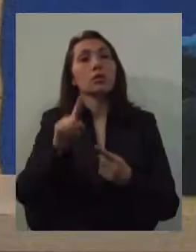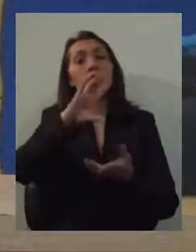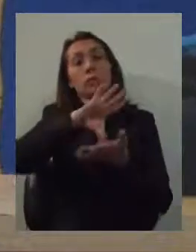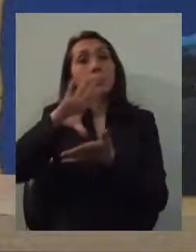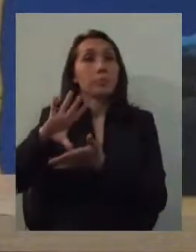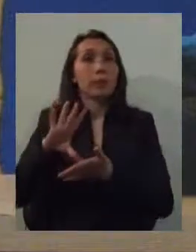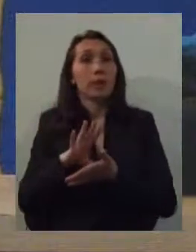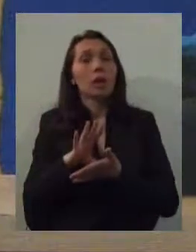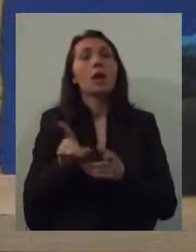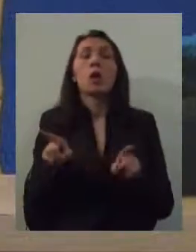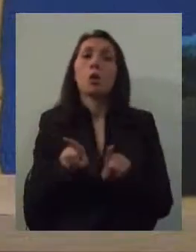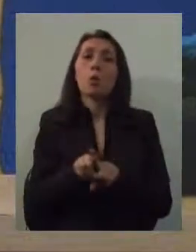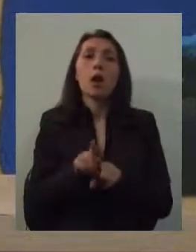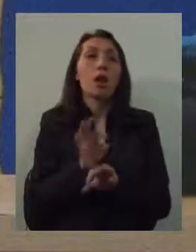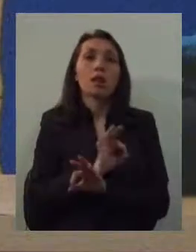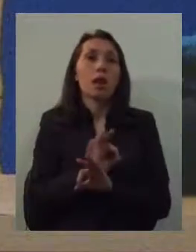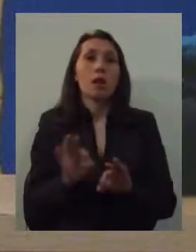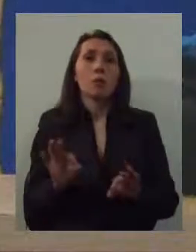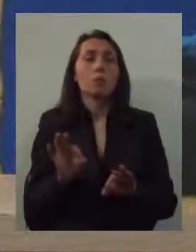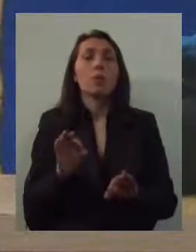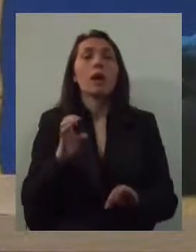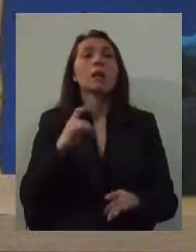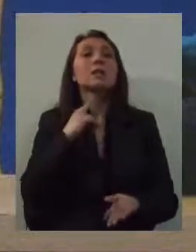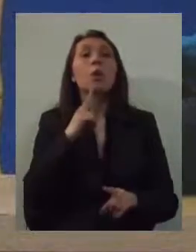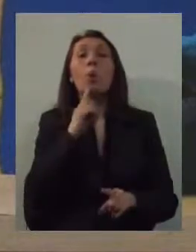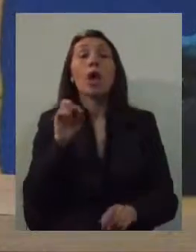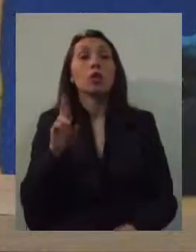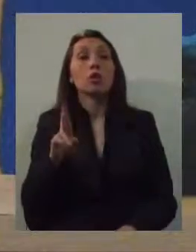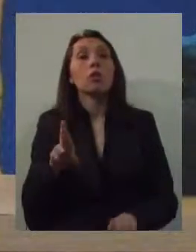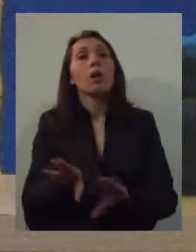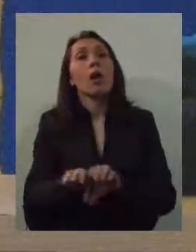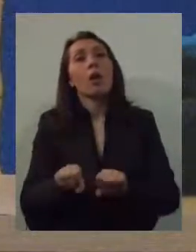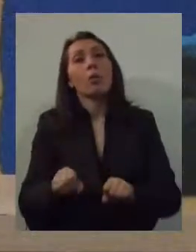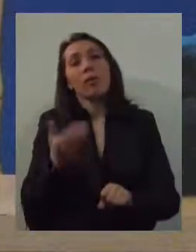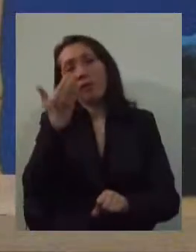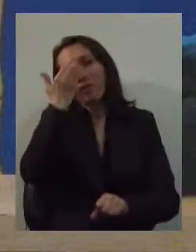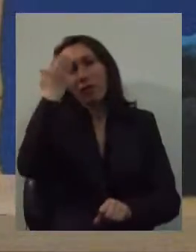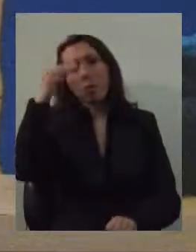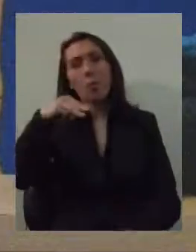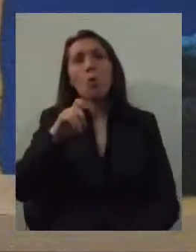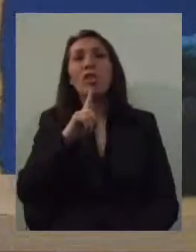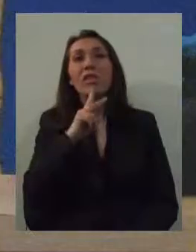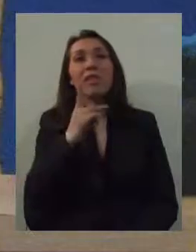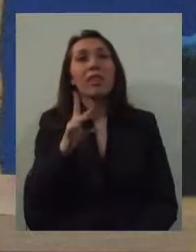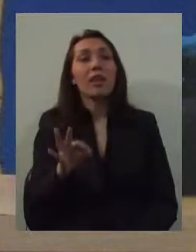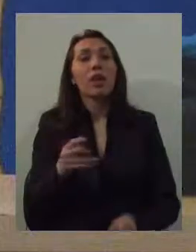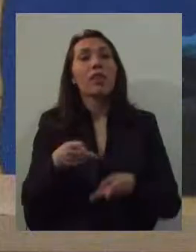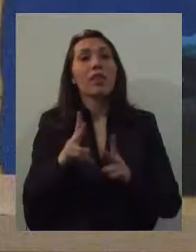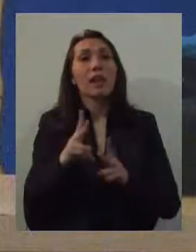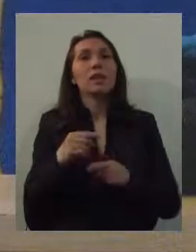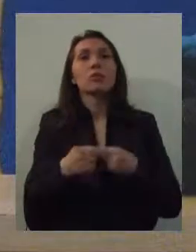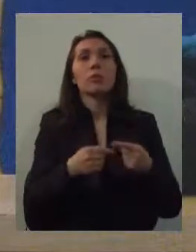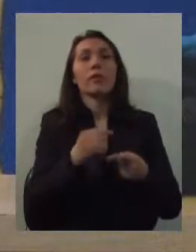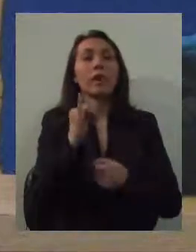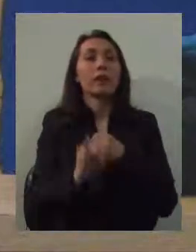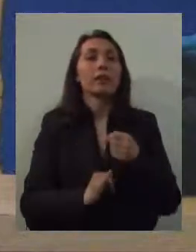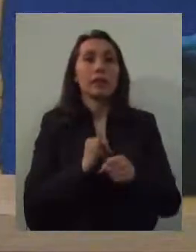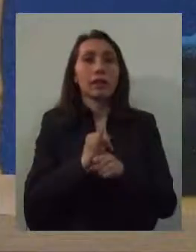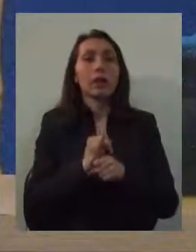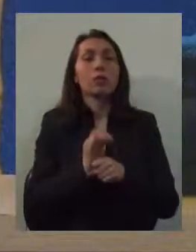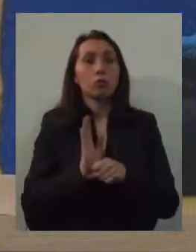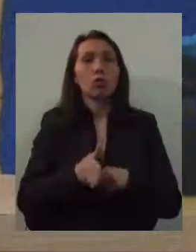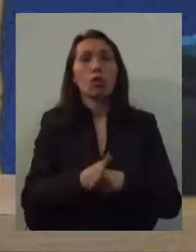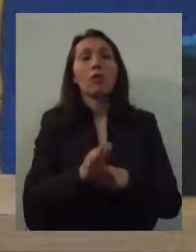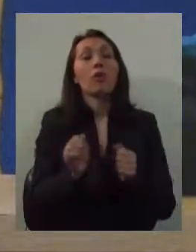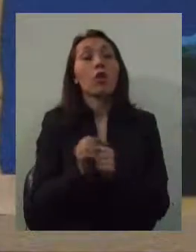extranjeros, así como tampoco está el exequatur en los tratados famosos de Montevideo de derecho procesal internacional, vigentes